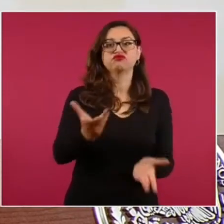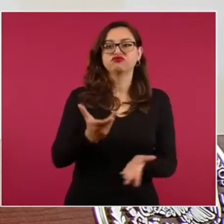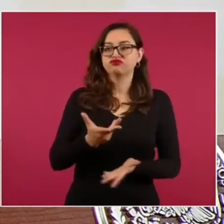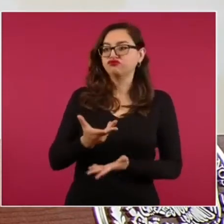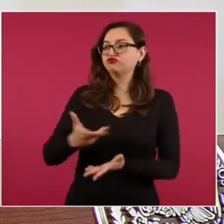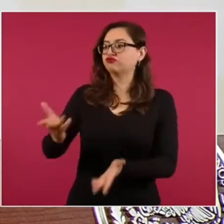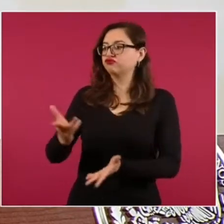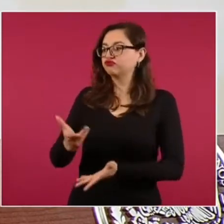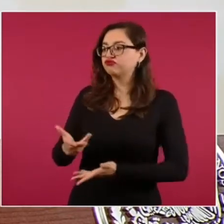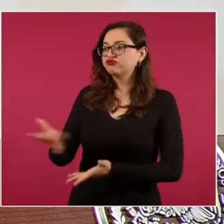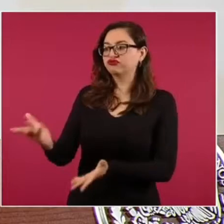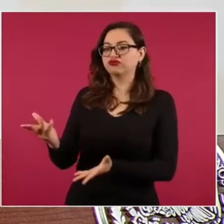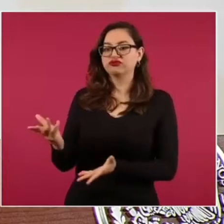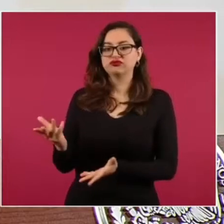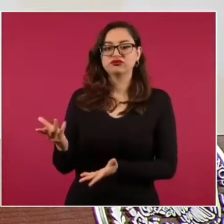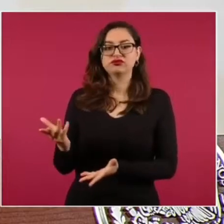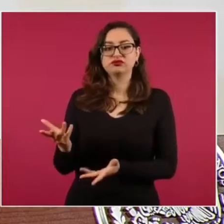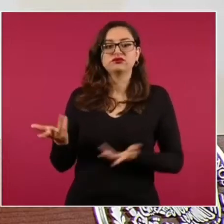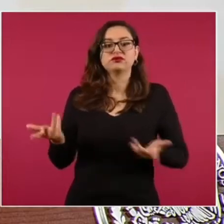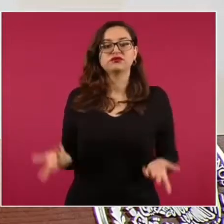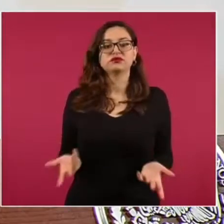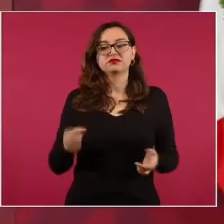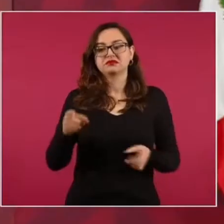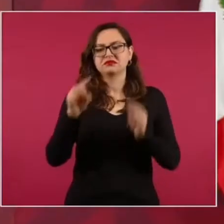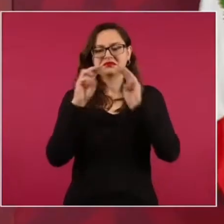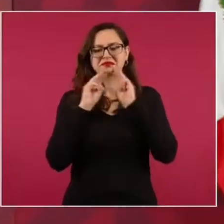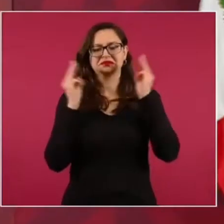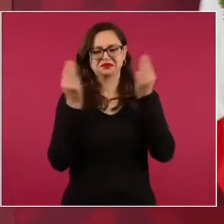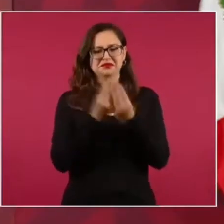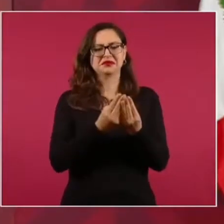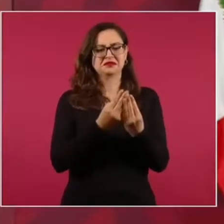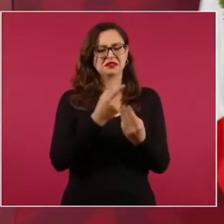entrar las armas y ya la delincuencia sabía,